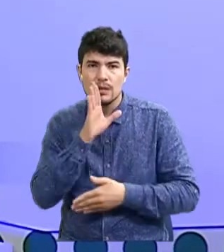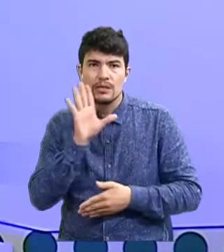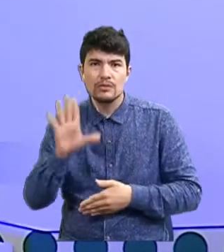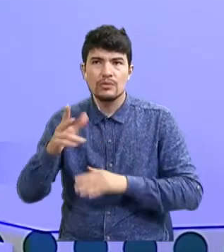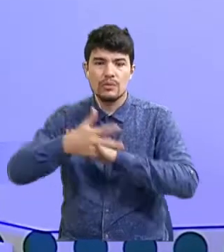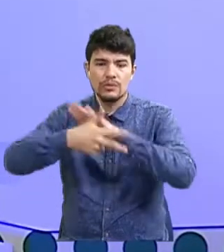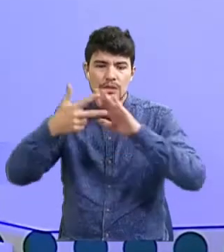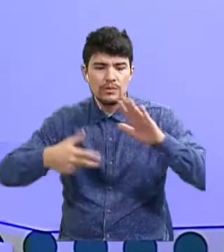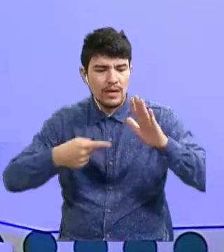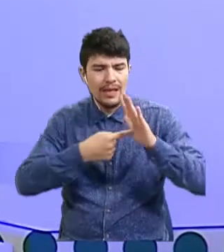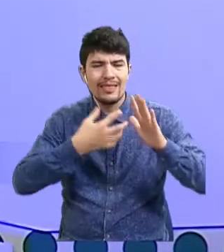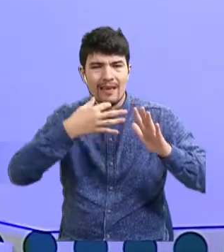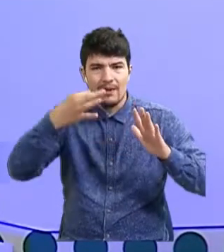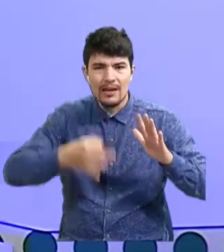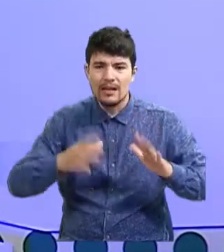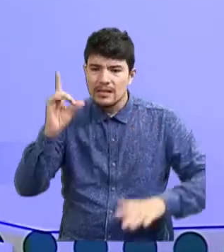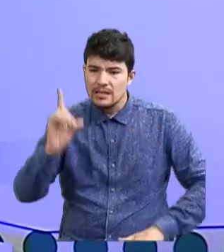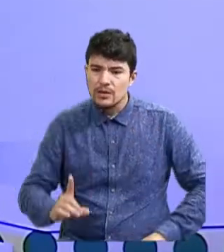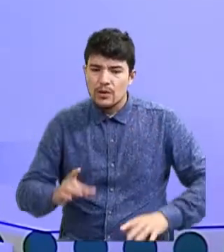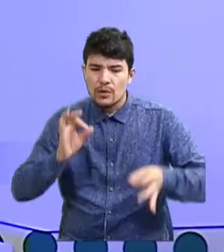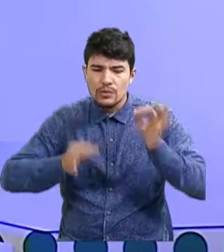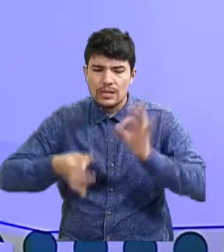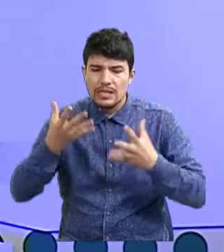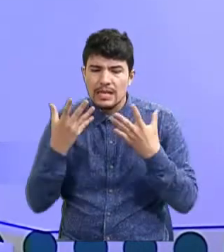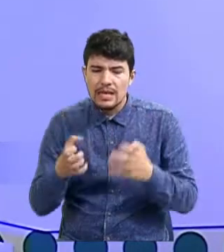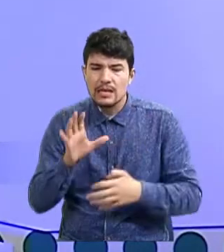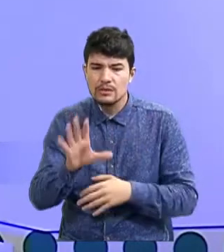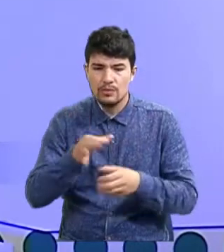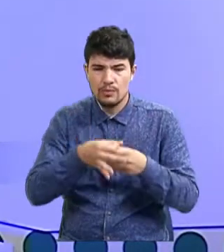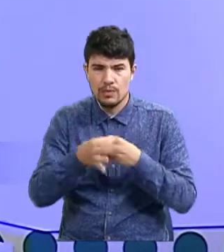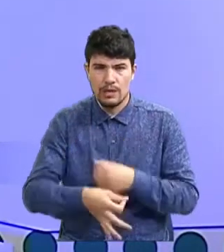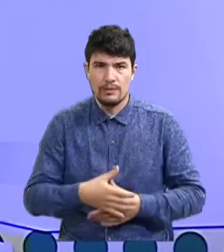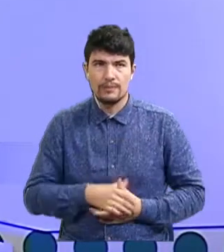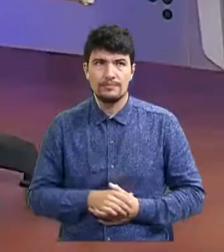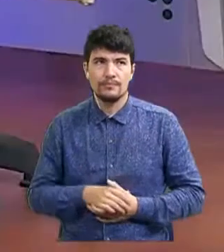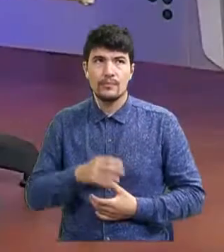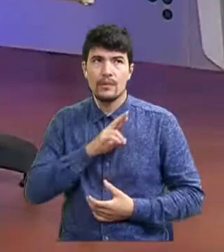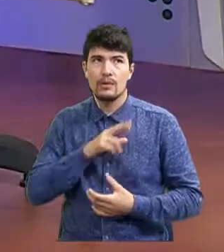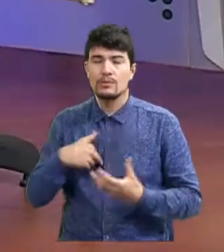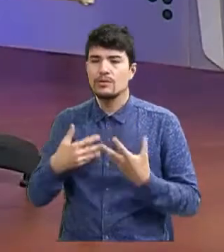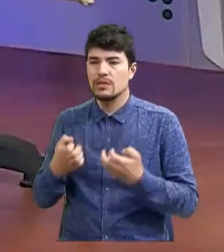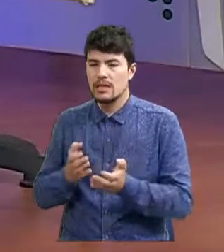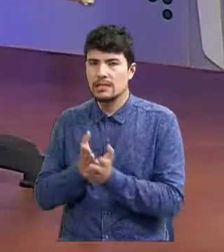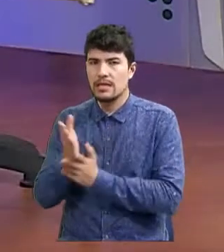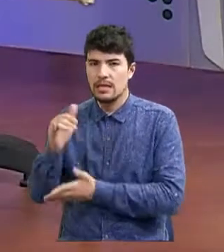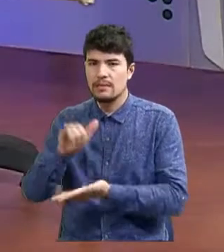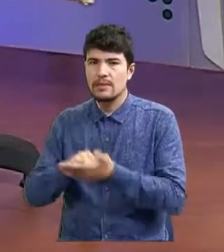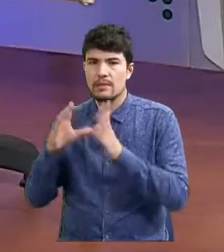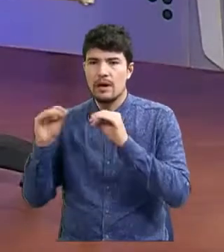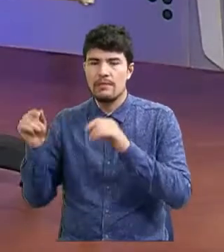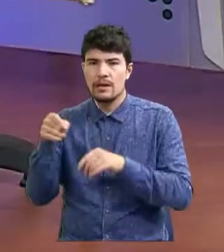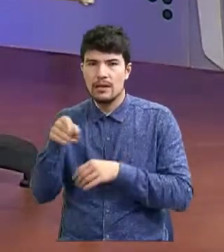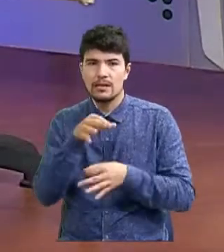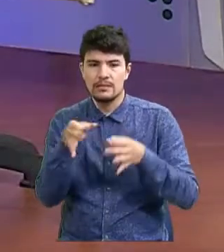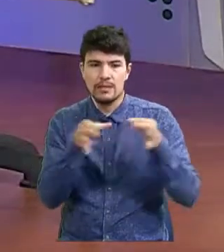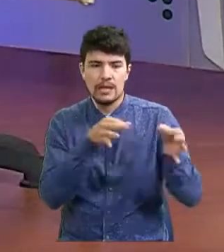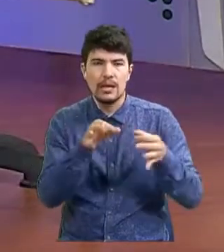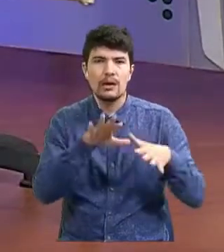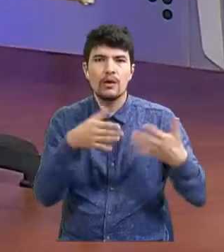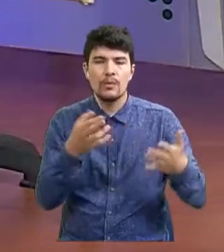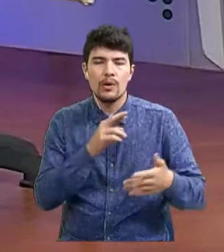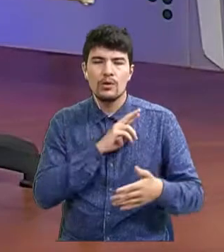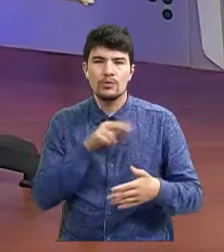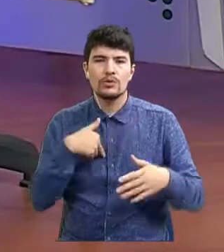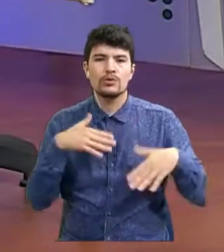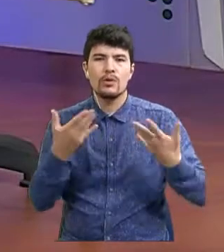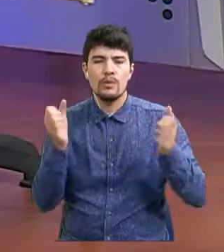una constituyente que decide qué justicia es la que quiere el pueblo. Bueno, ya vamos a seguir hablando sobre el tema de la constituyente para explicarle a nuestros televidentes cómo podría